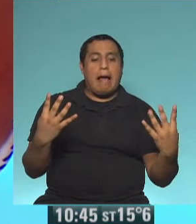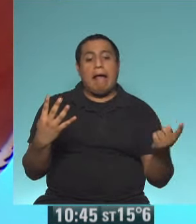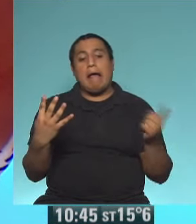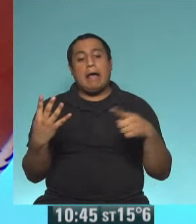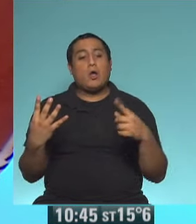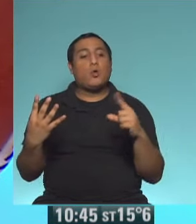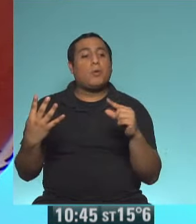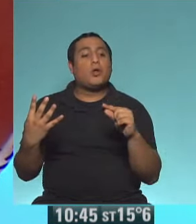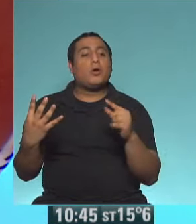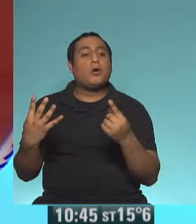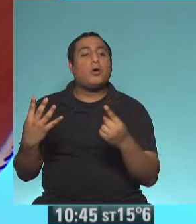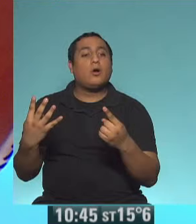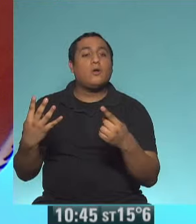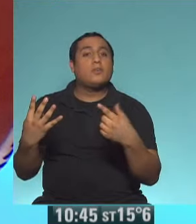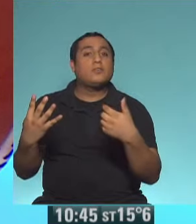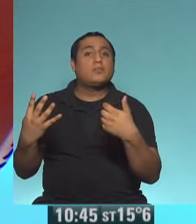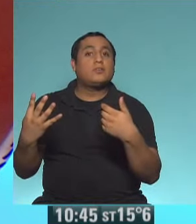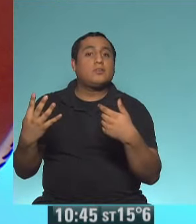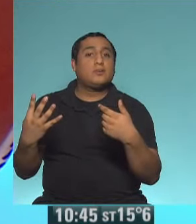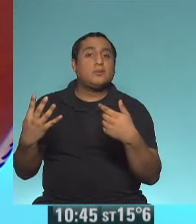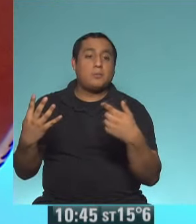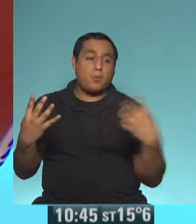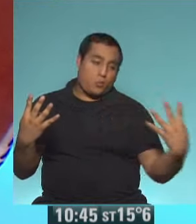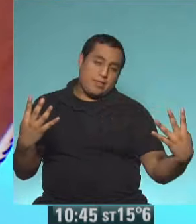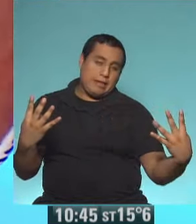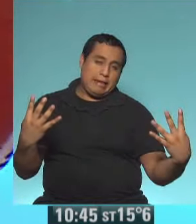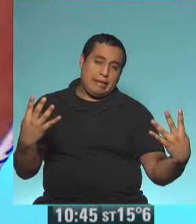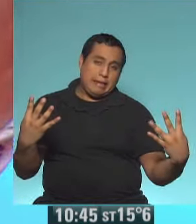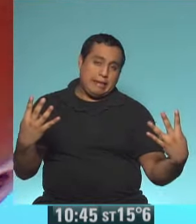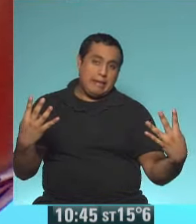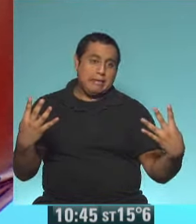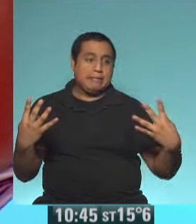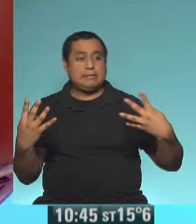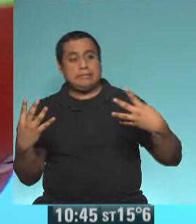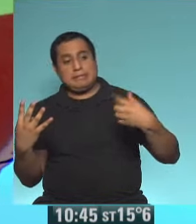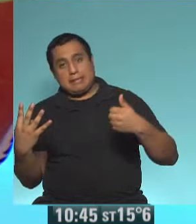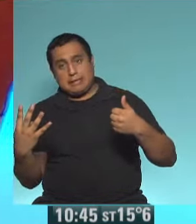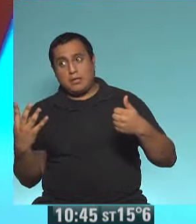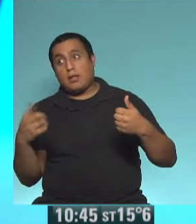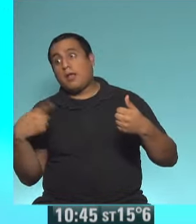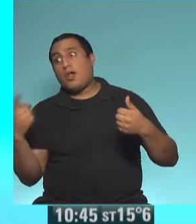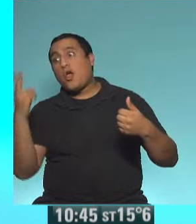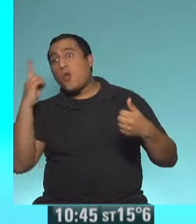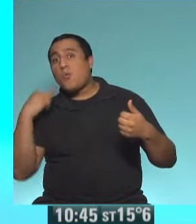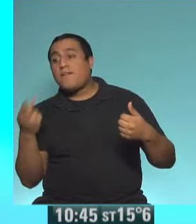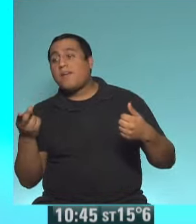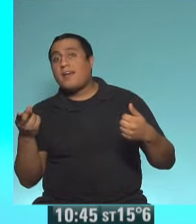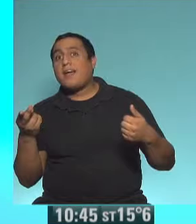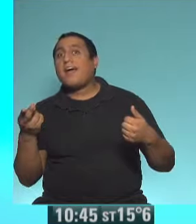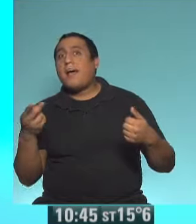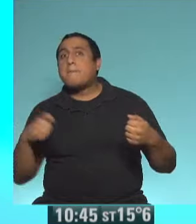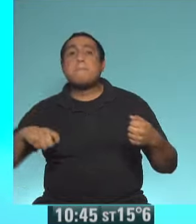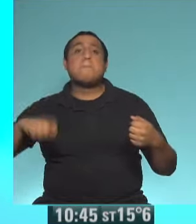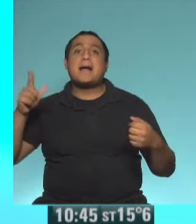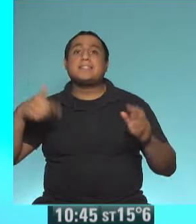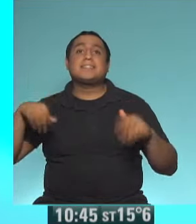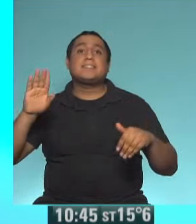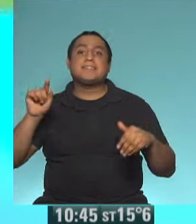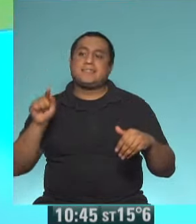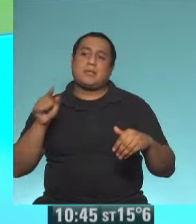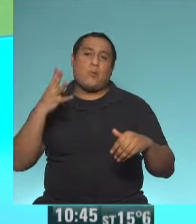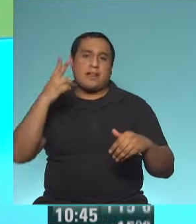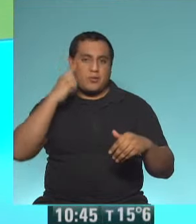atrás. Entonces, acá tenemos, las dos empiezan con 4, pero esta termina con, esta, termina con el 9. Sí, entonces gana el